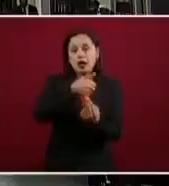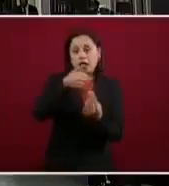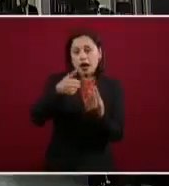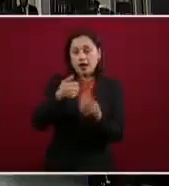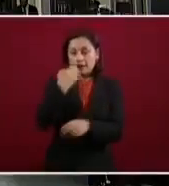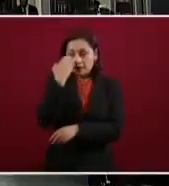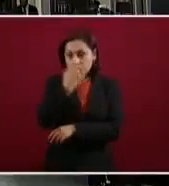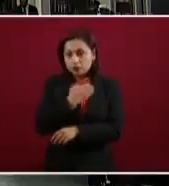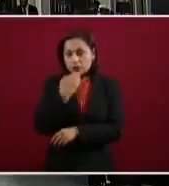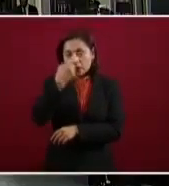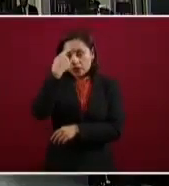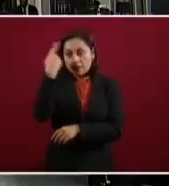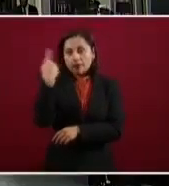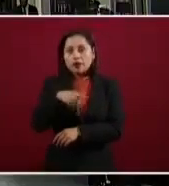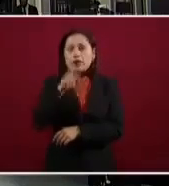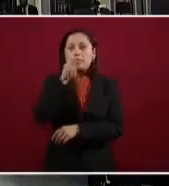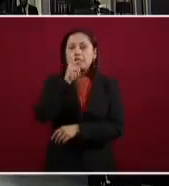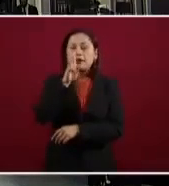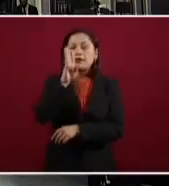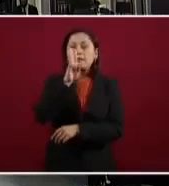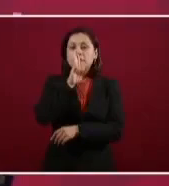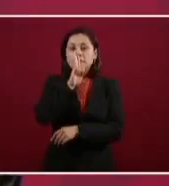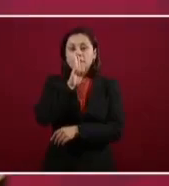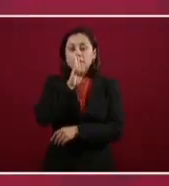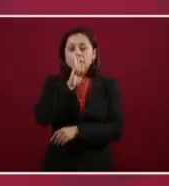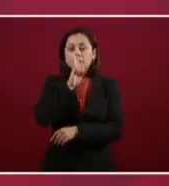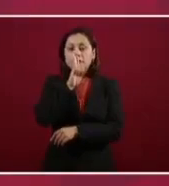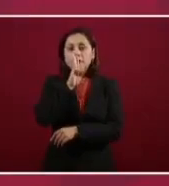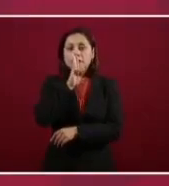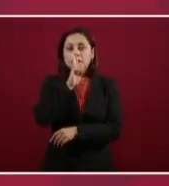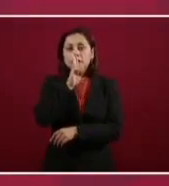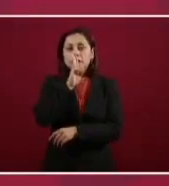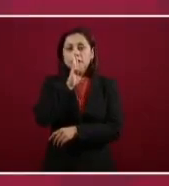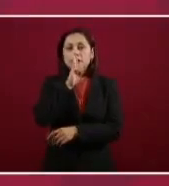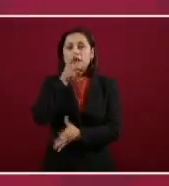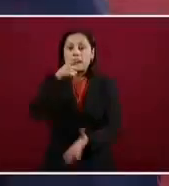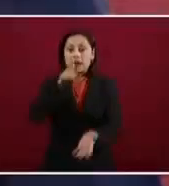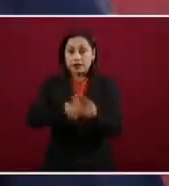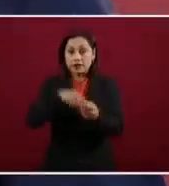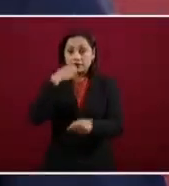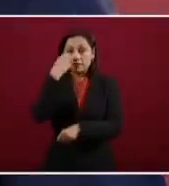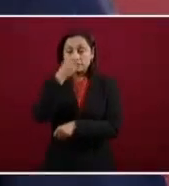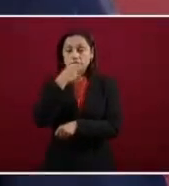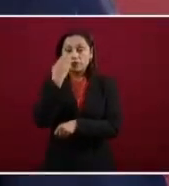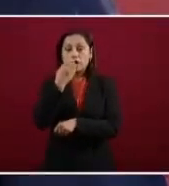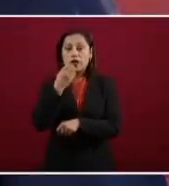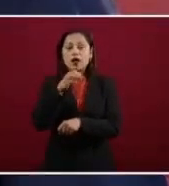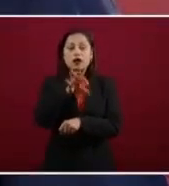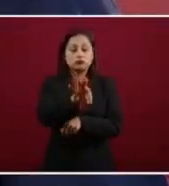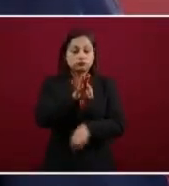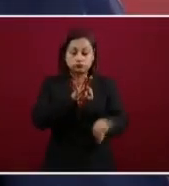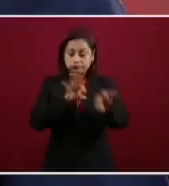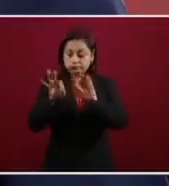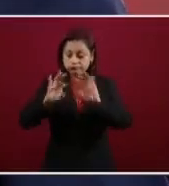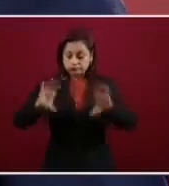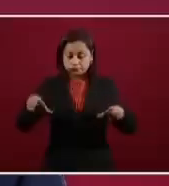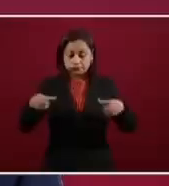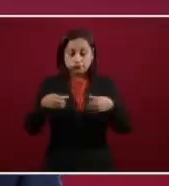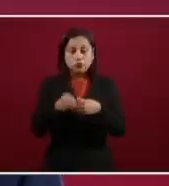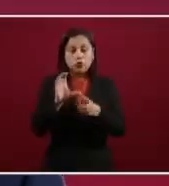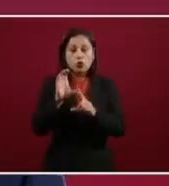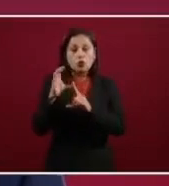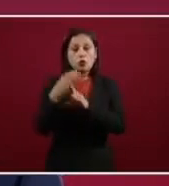los padres de familia elijan a un comité que